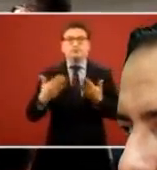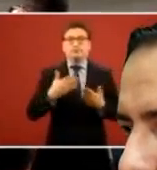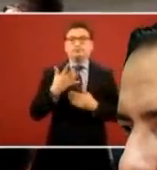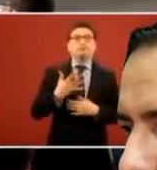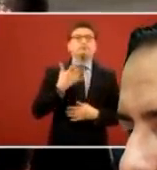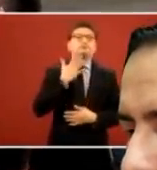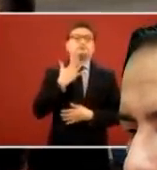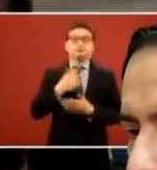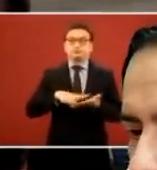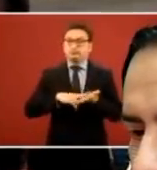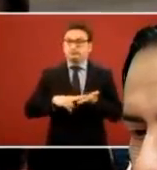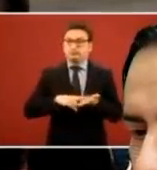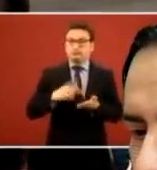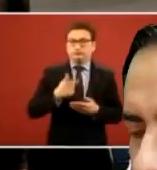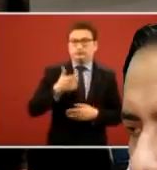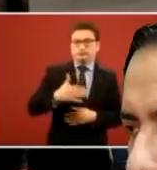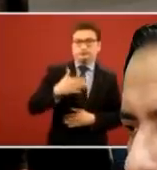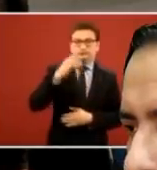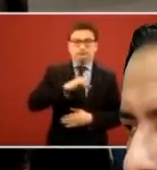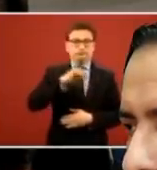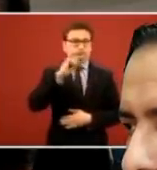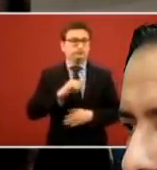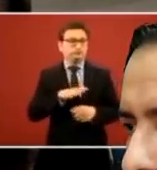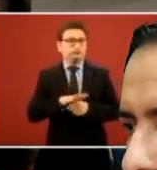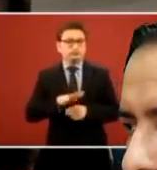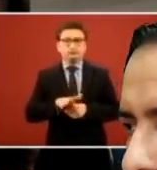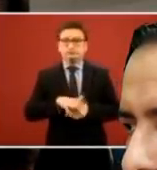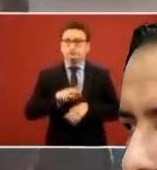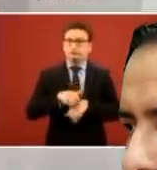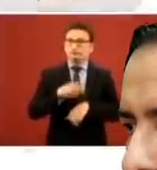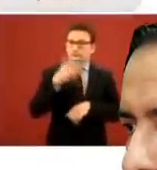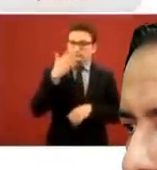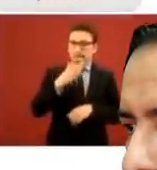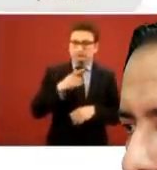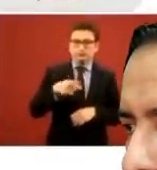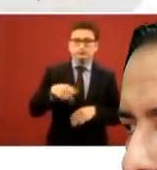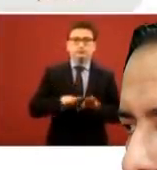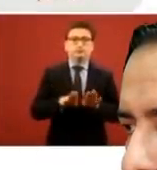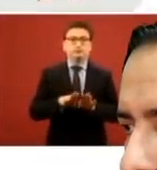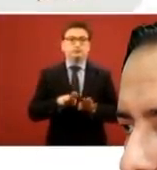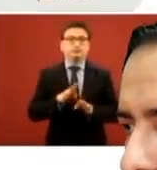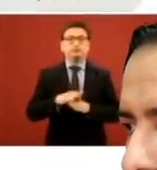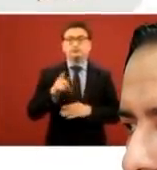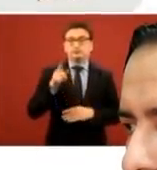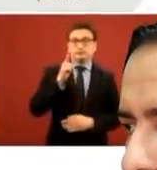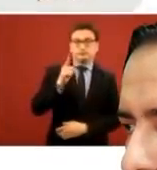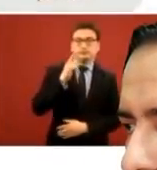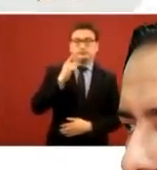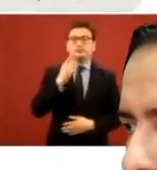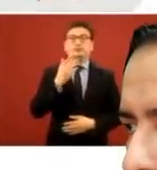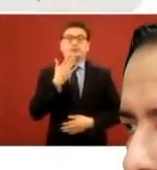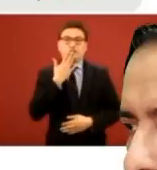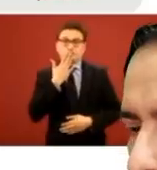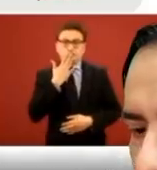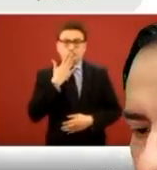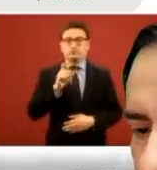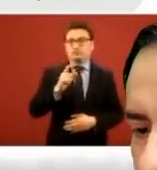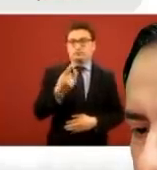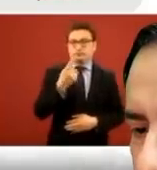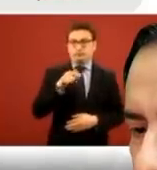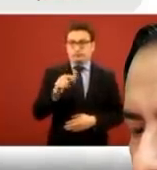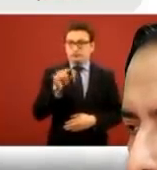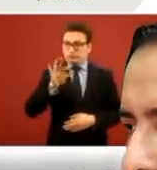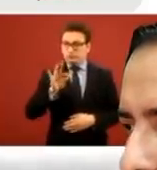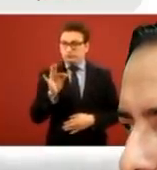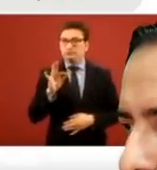el precio más alto con el margen más alto lo encontramos en la estación de servicio ver xal en hermosillo sonora 21 pesos con 40 centavos